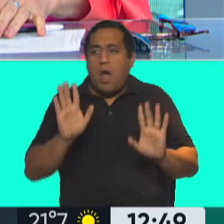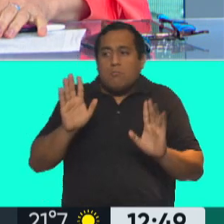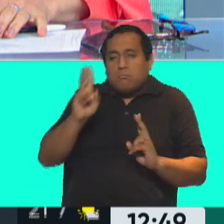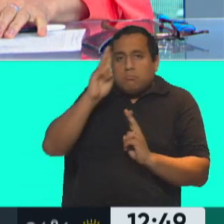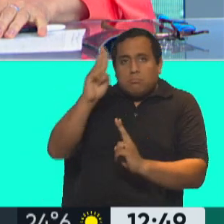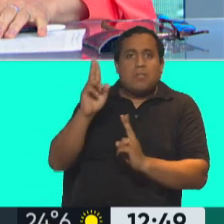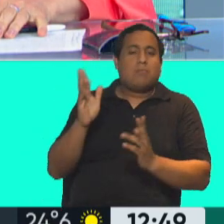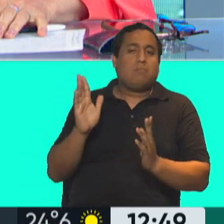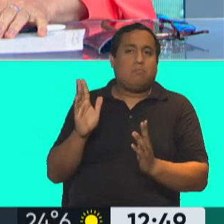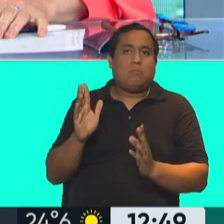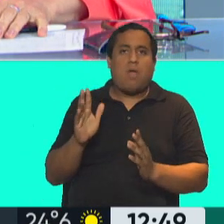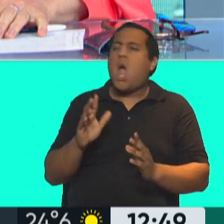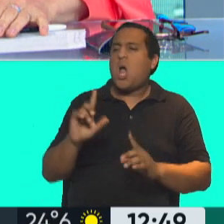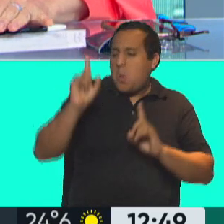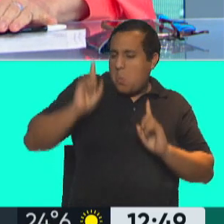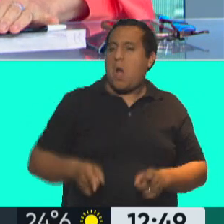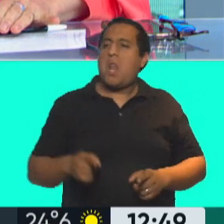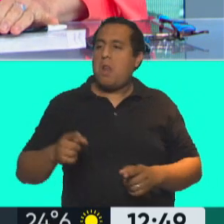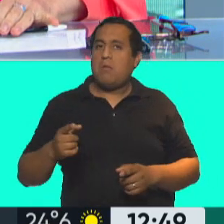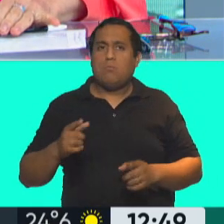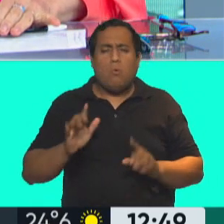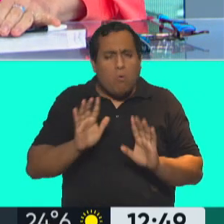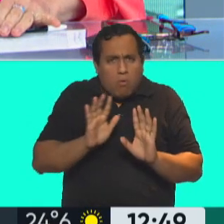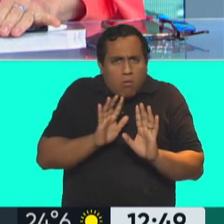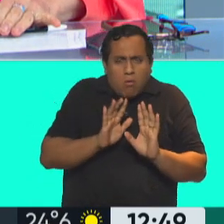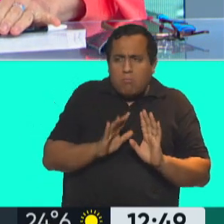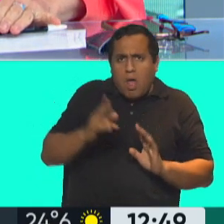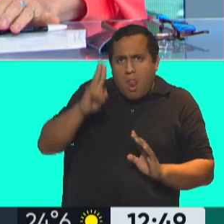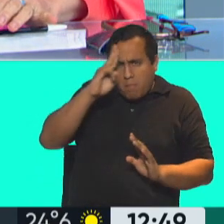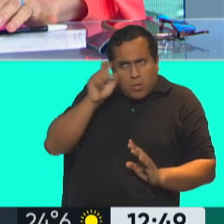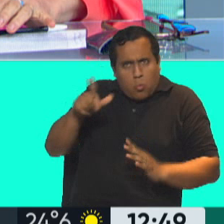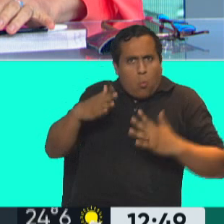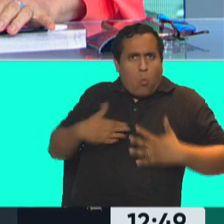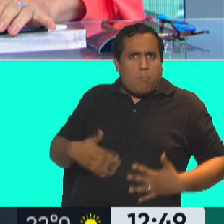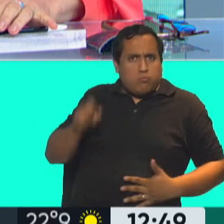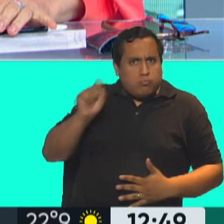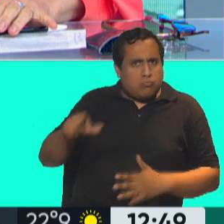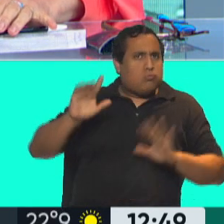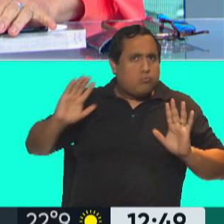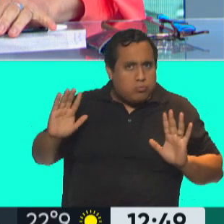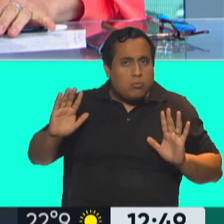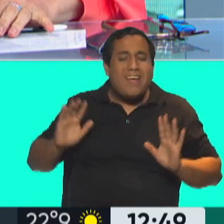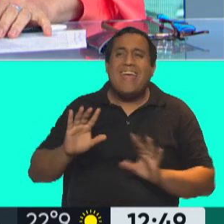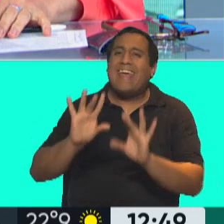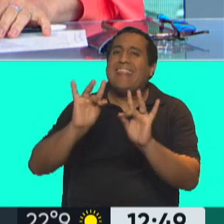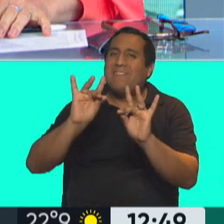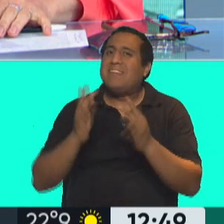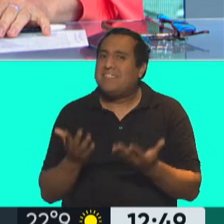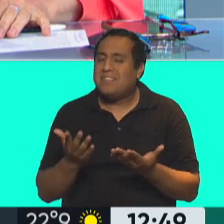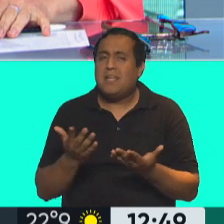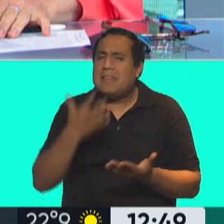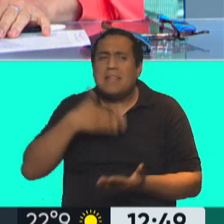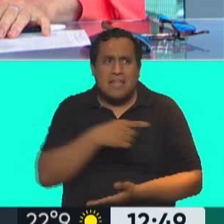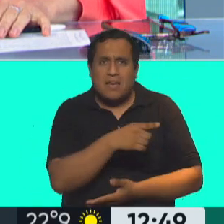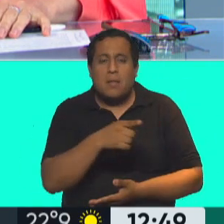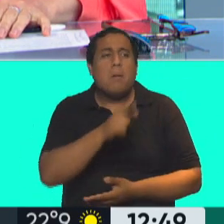no entender el límite del cuerpo del otro y también la autonomía del cuerpo propio digo esto es lo que cuesta tanto entender porque esa misma persona